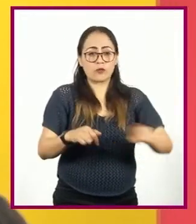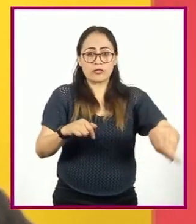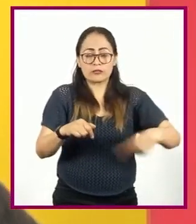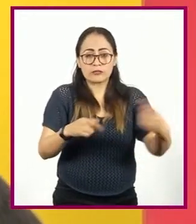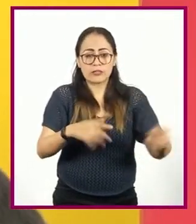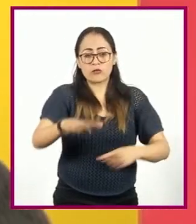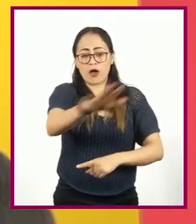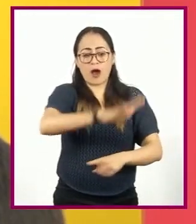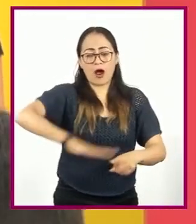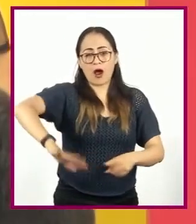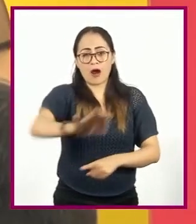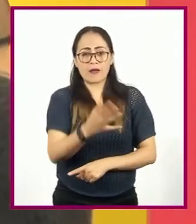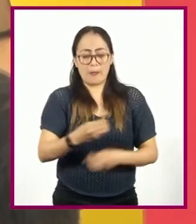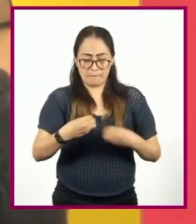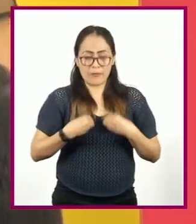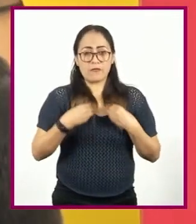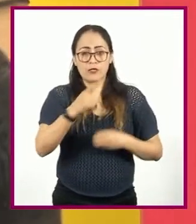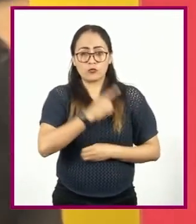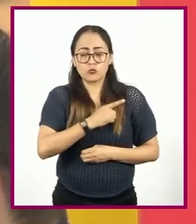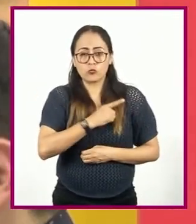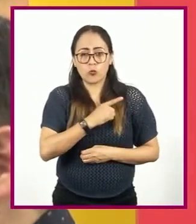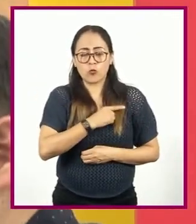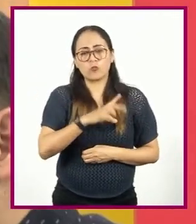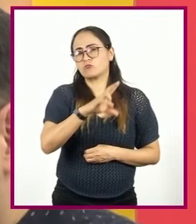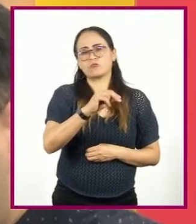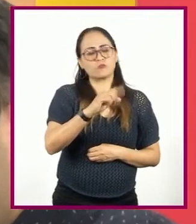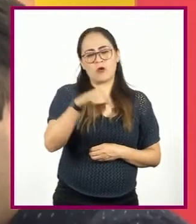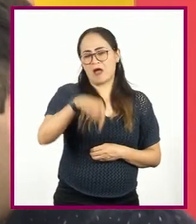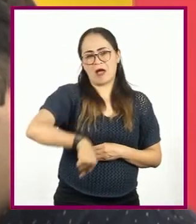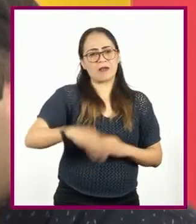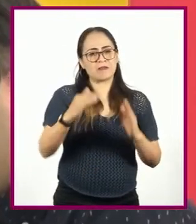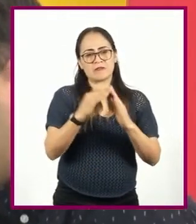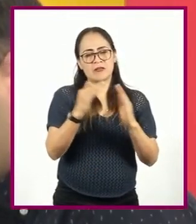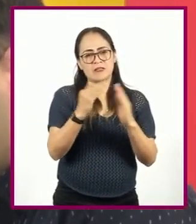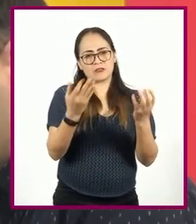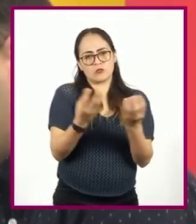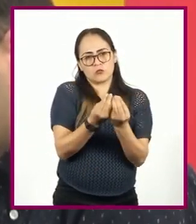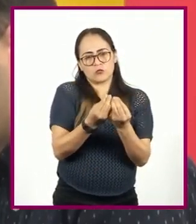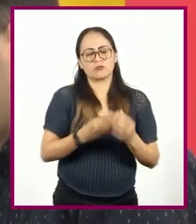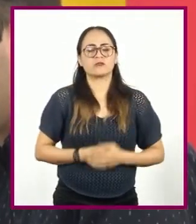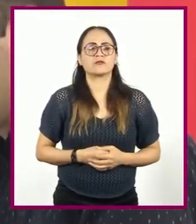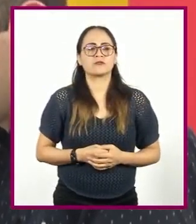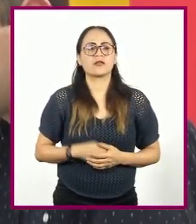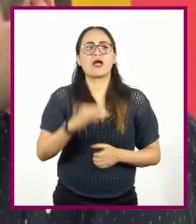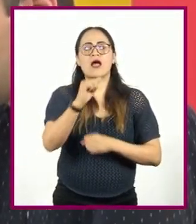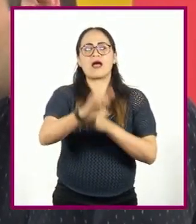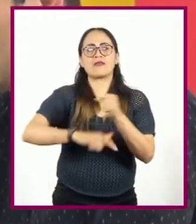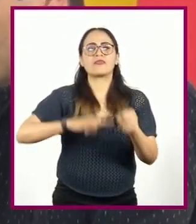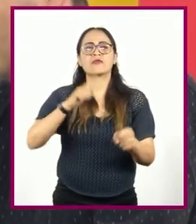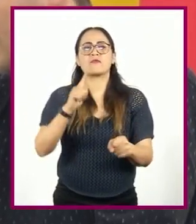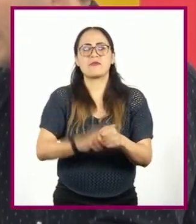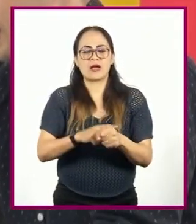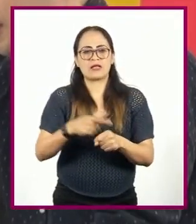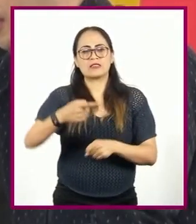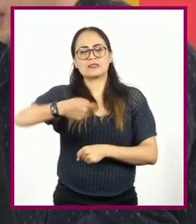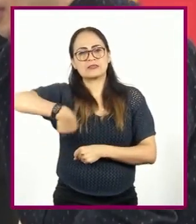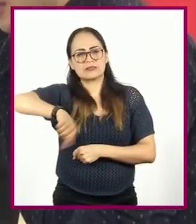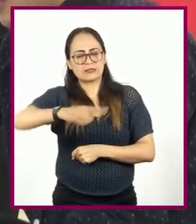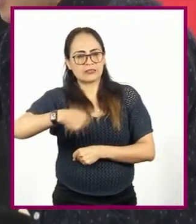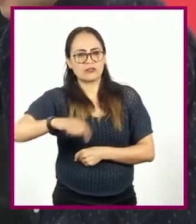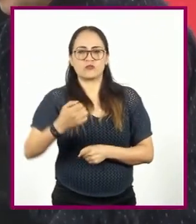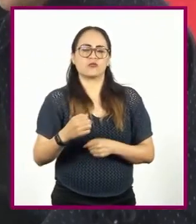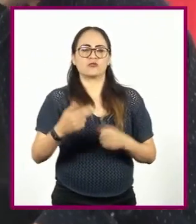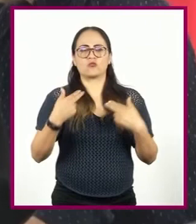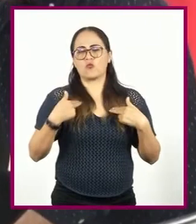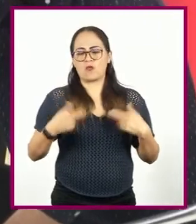del ambiente natural para cubrir su ciclo de vida. ¿Qué animales domesticaron los primeros pueblos de